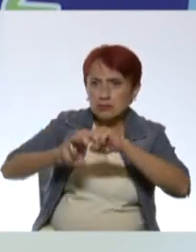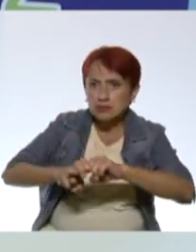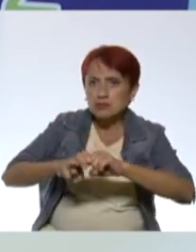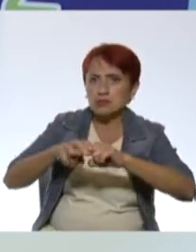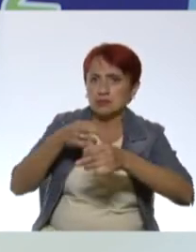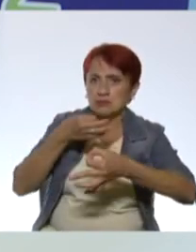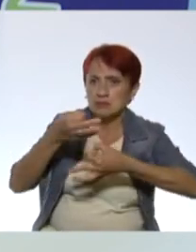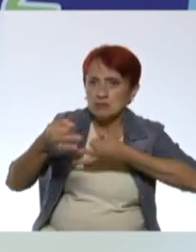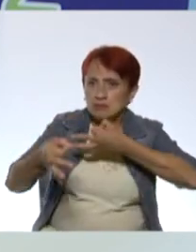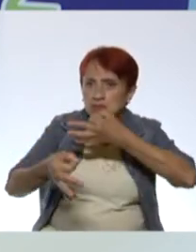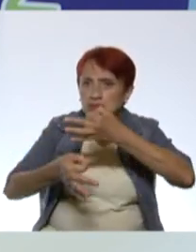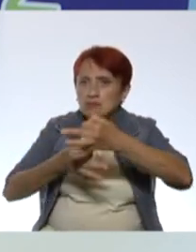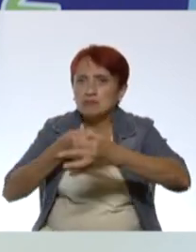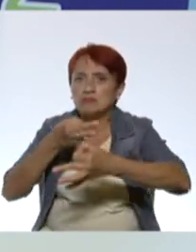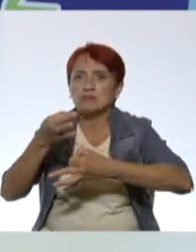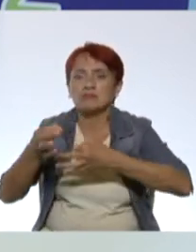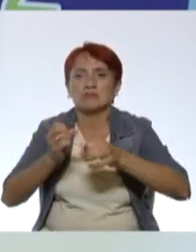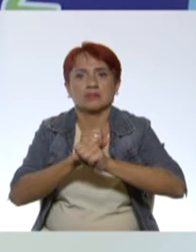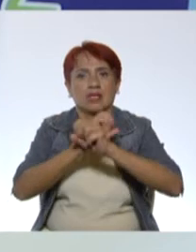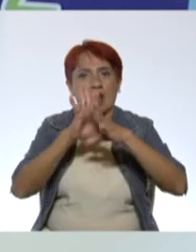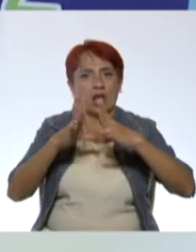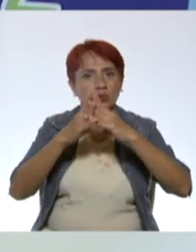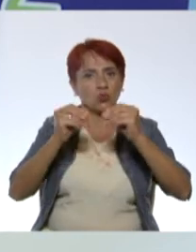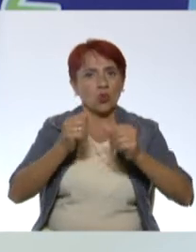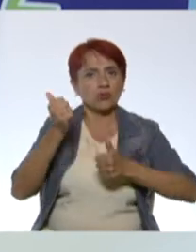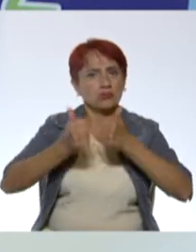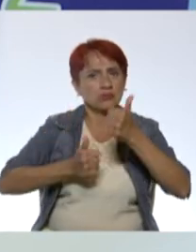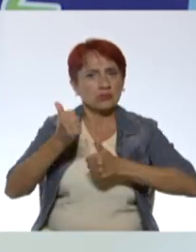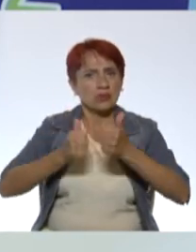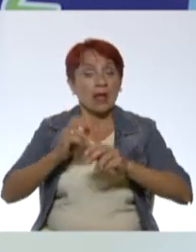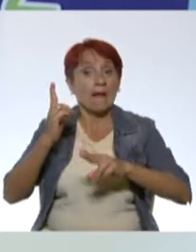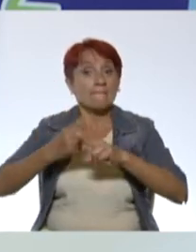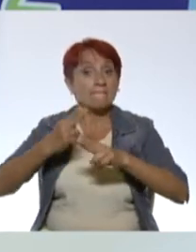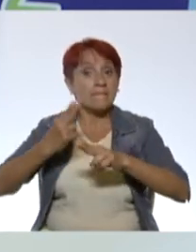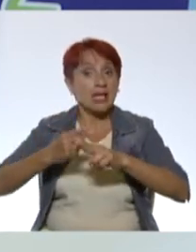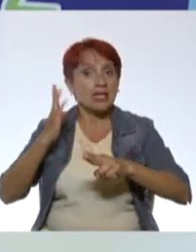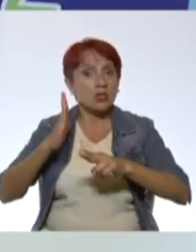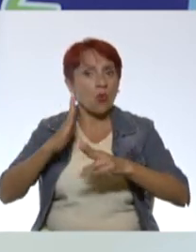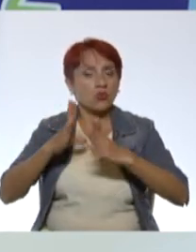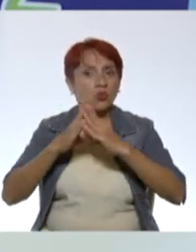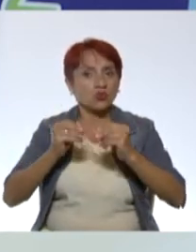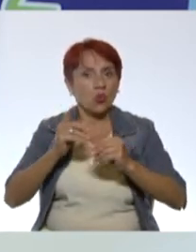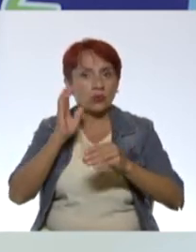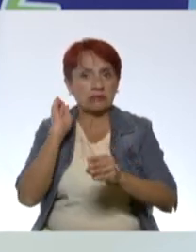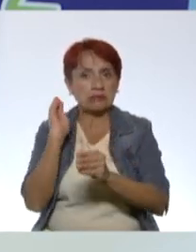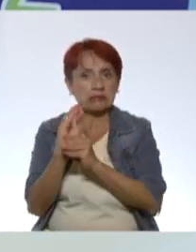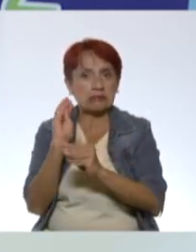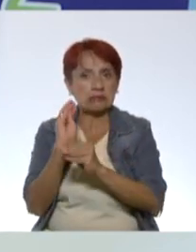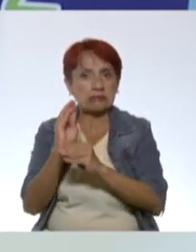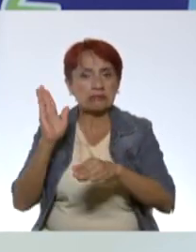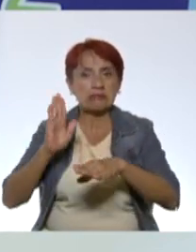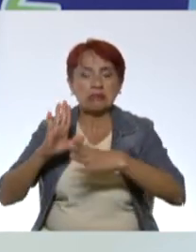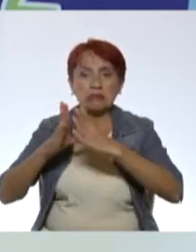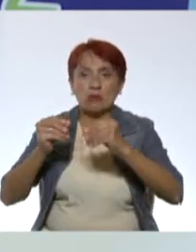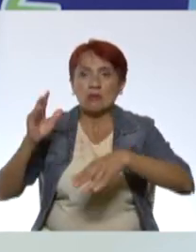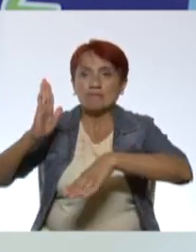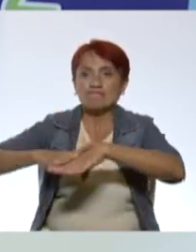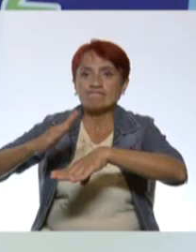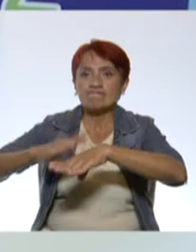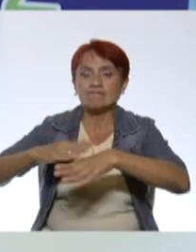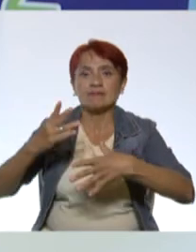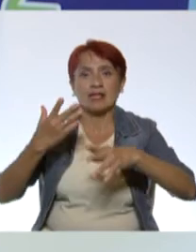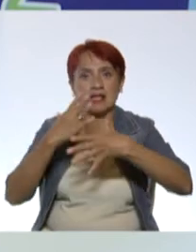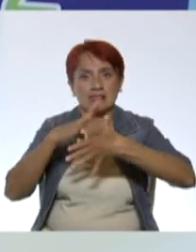cómodos, requiere que nos sintamos confiados. También tenemos que hablarles de cuáles son los riesgos de iniciar de manera muy temprana nuestra